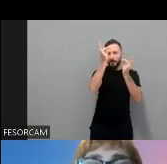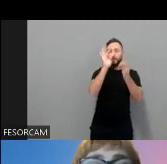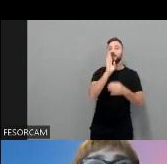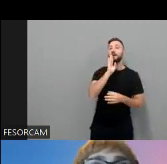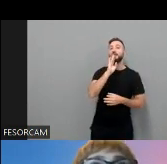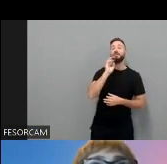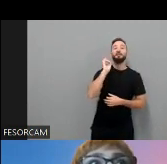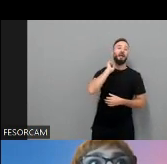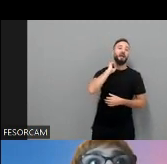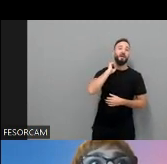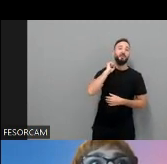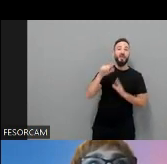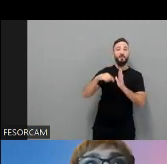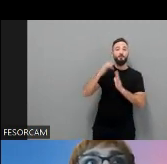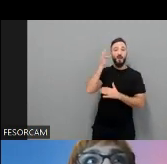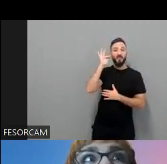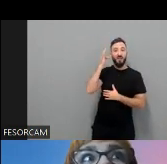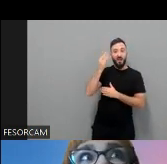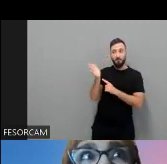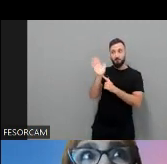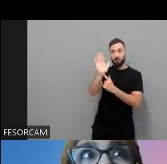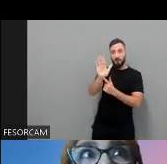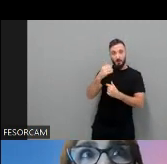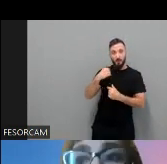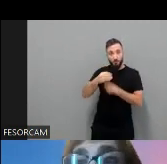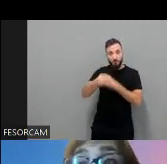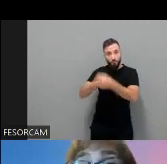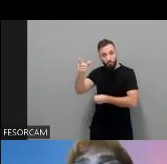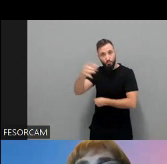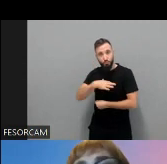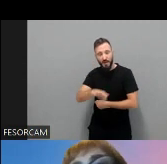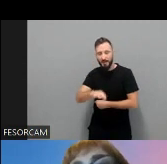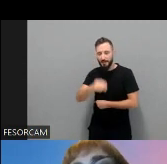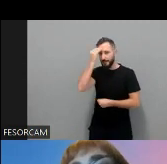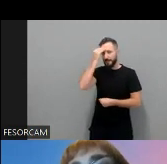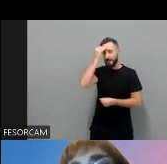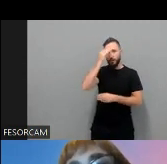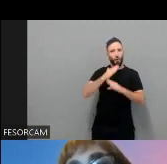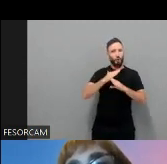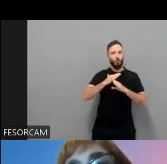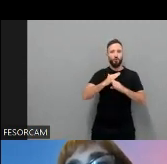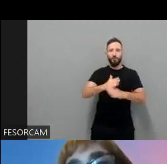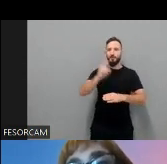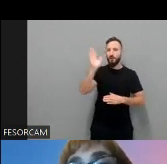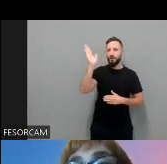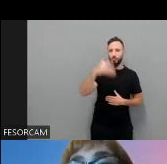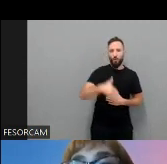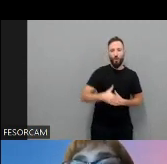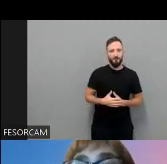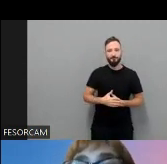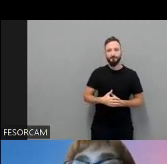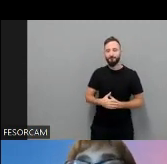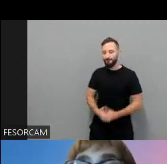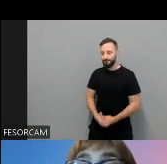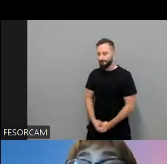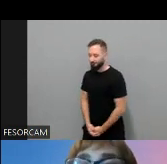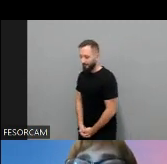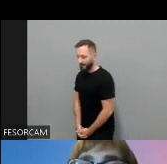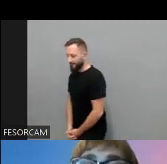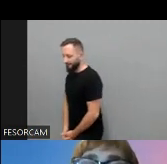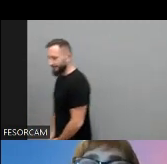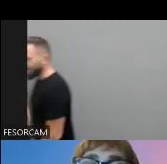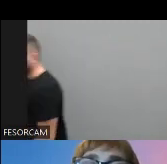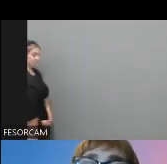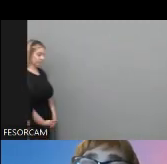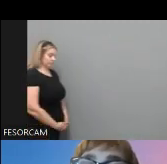Vizcaya. Pues lógicamente resulta del todo insuficiente en todos los sentidos, ¿no? Necesitamos que la